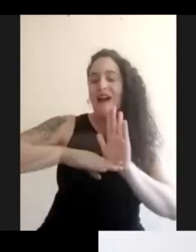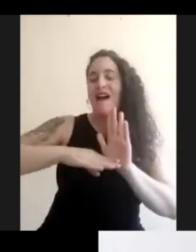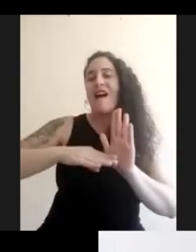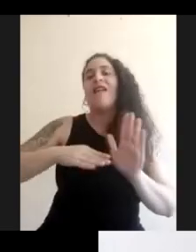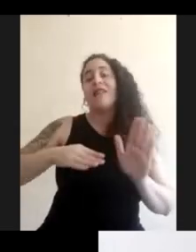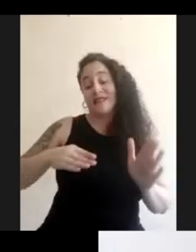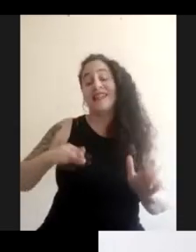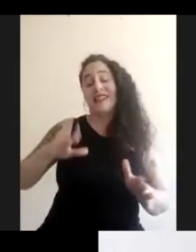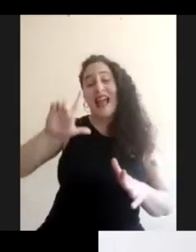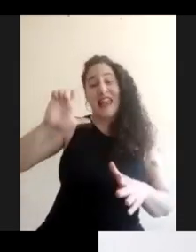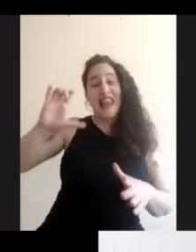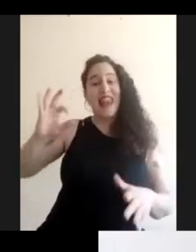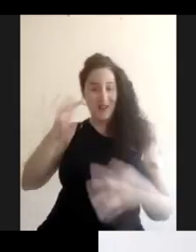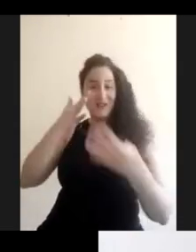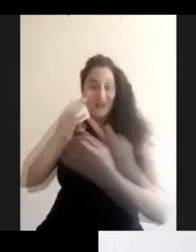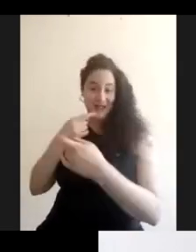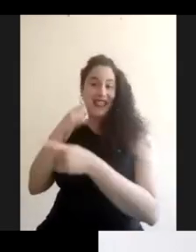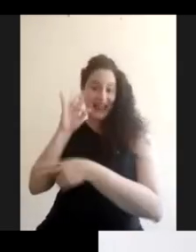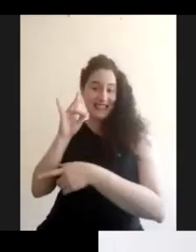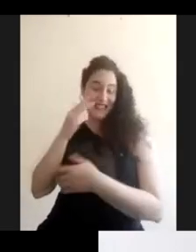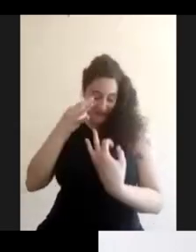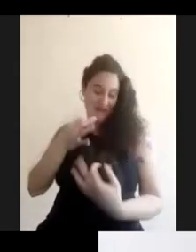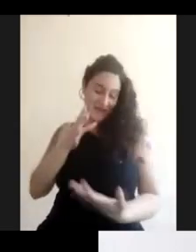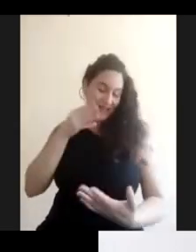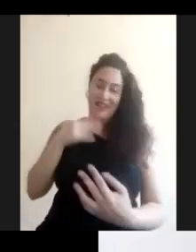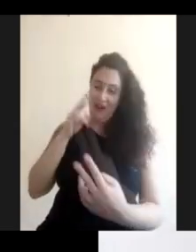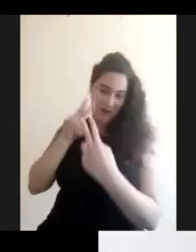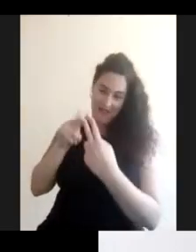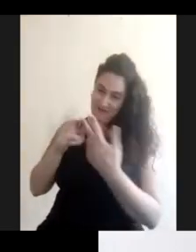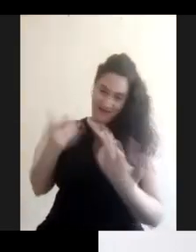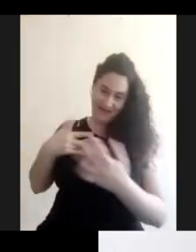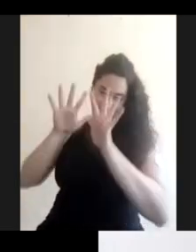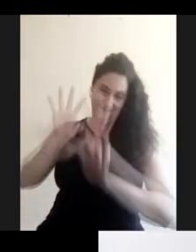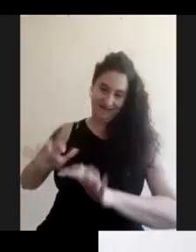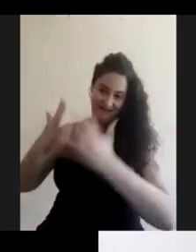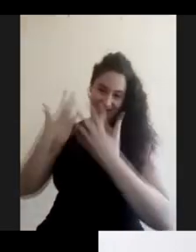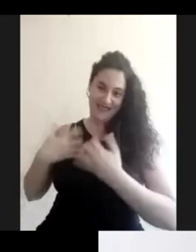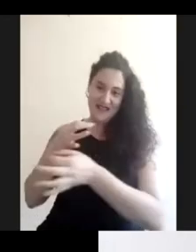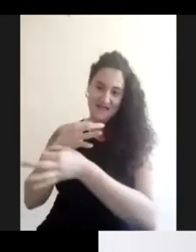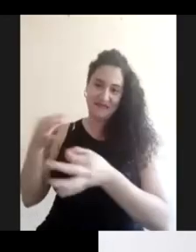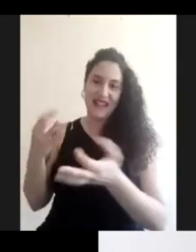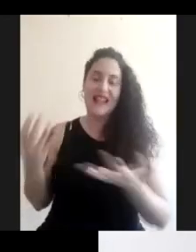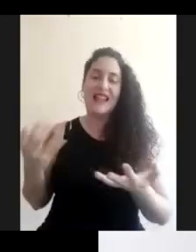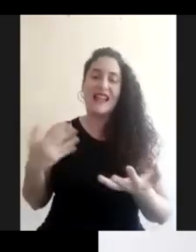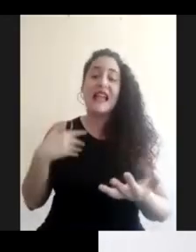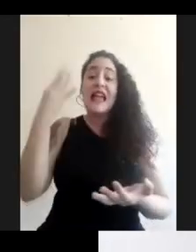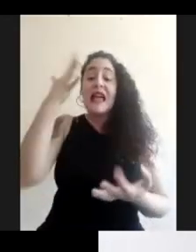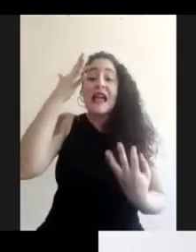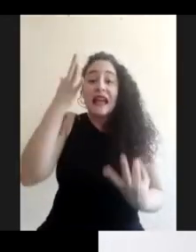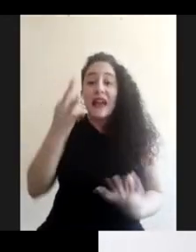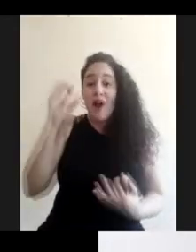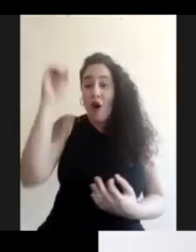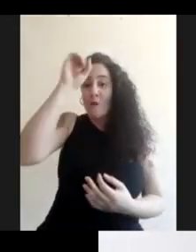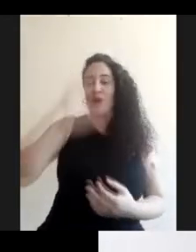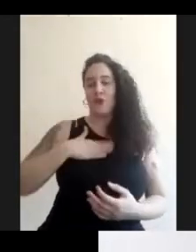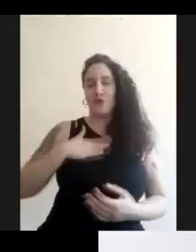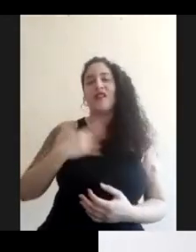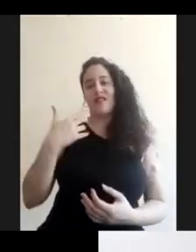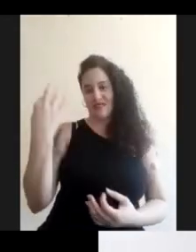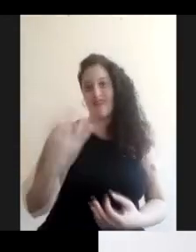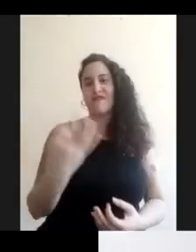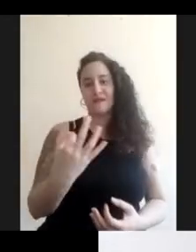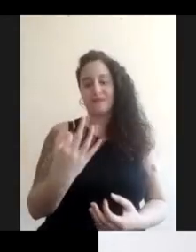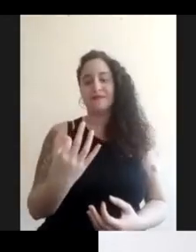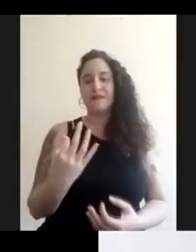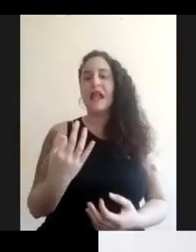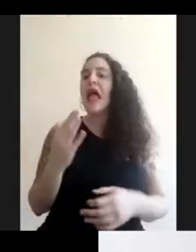sí, seguramente, porque nos conocemos, creo que en nuestra opinión debería de ser. ¿Y para ti qué debería